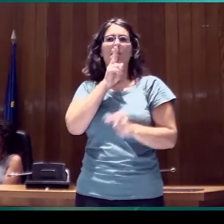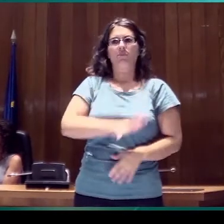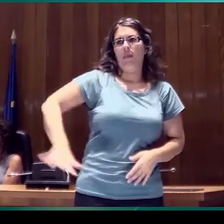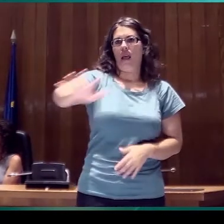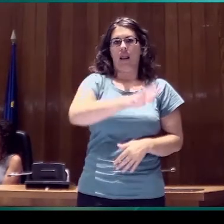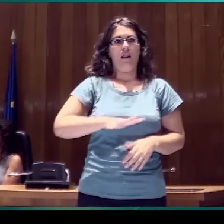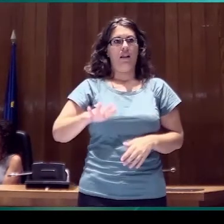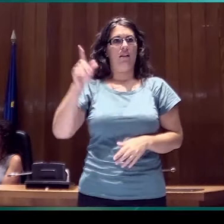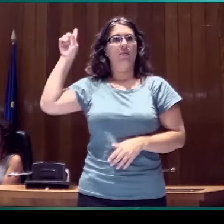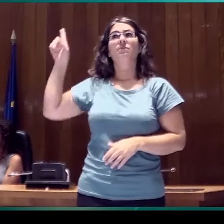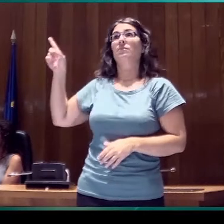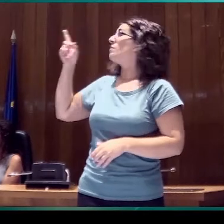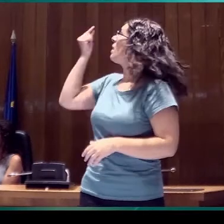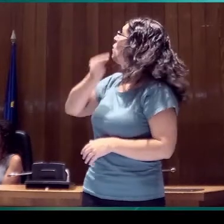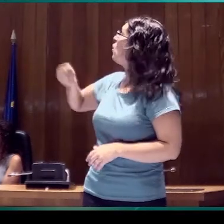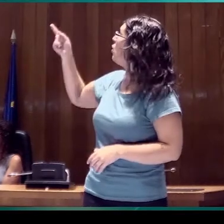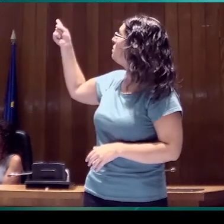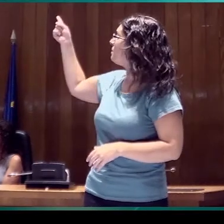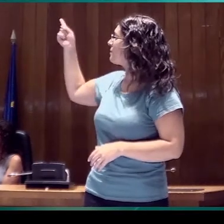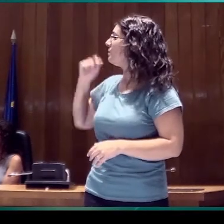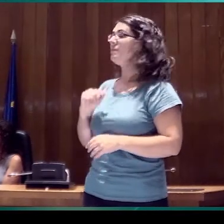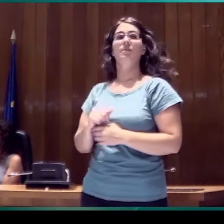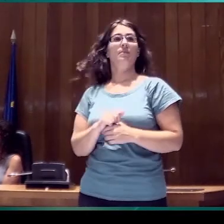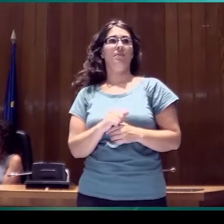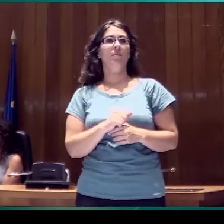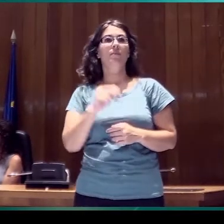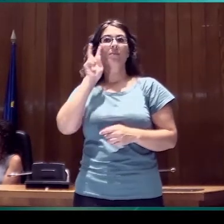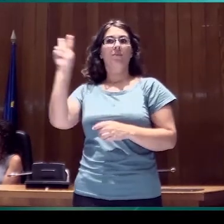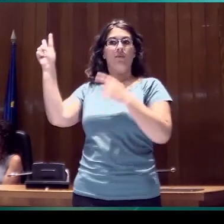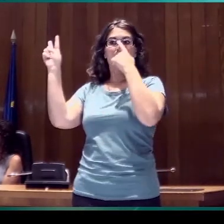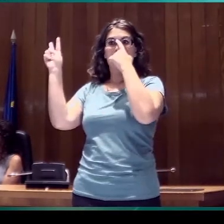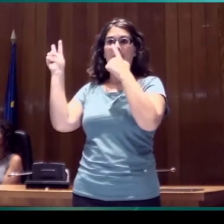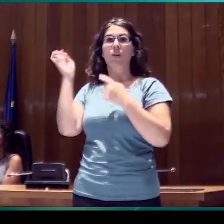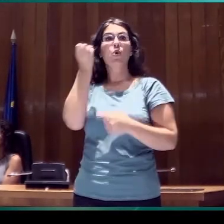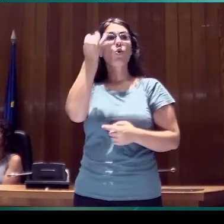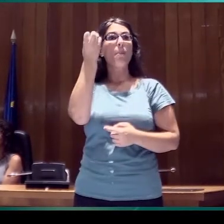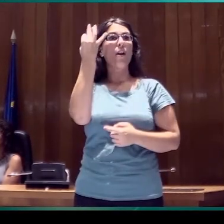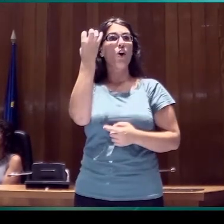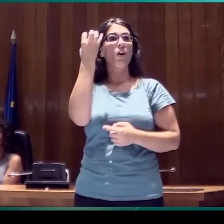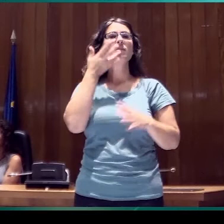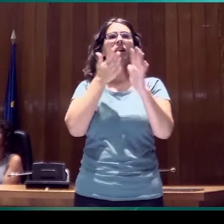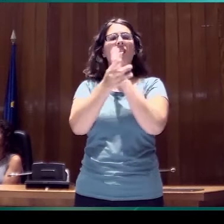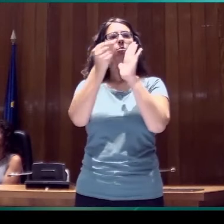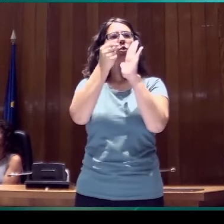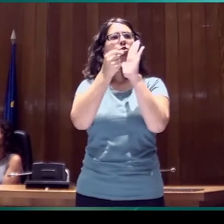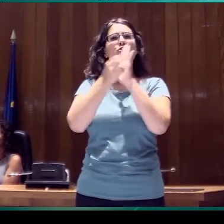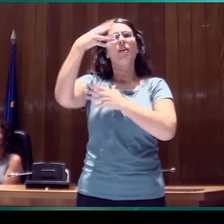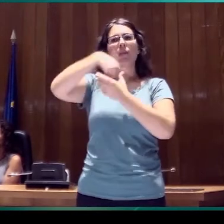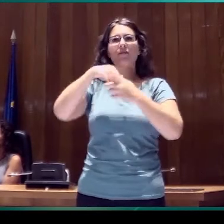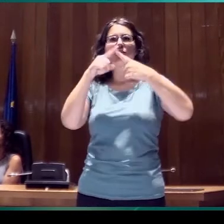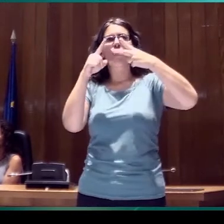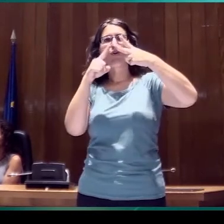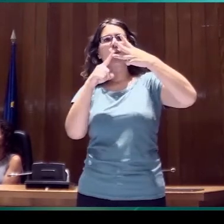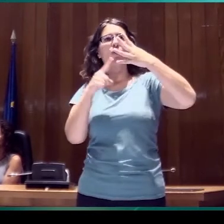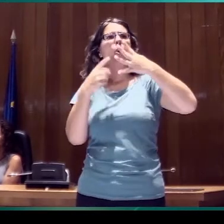el dibujo veis el número, es el número de ítems que evalúan cada uno de esos